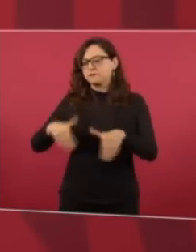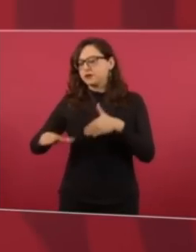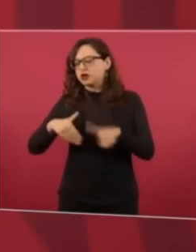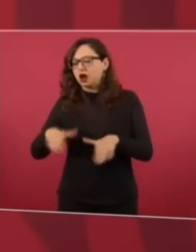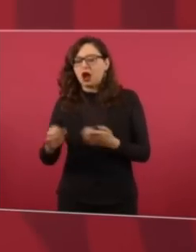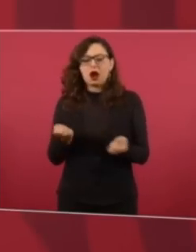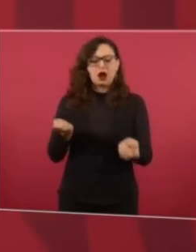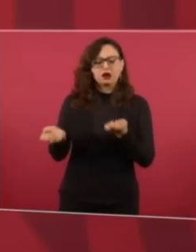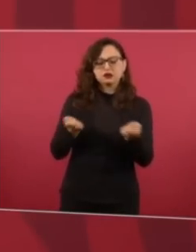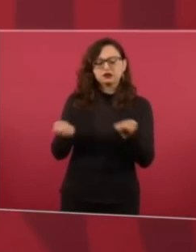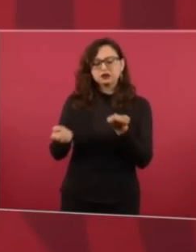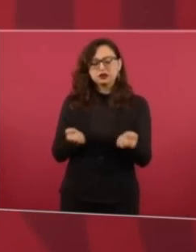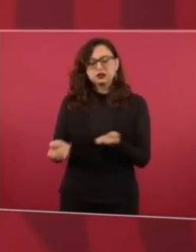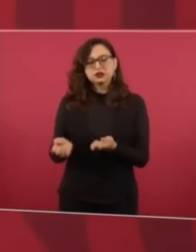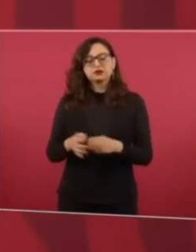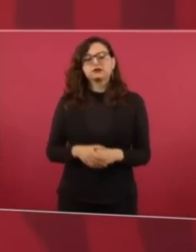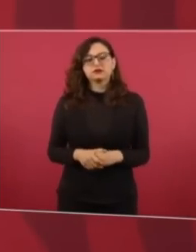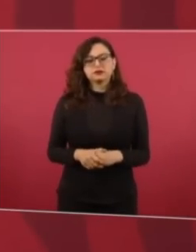ejercicio